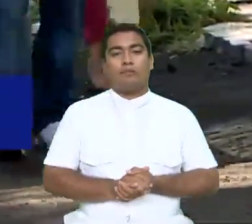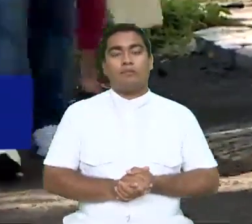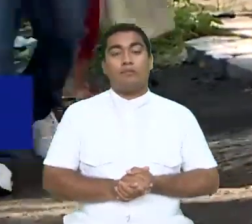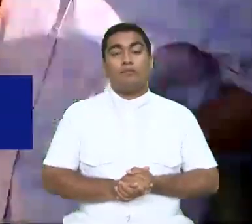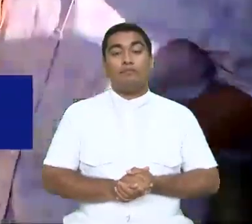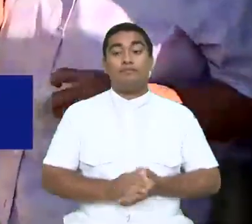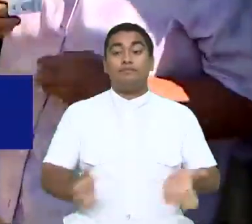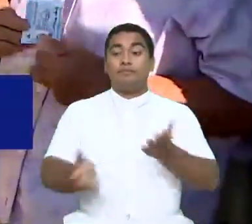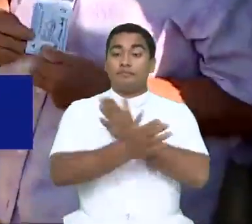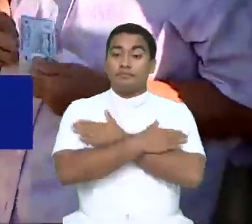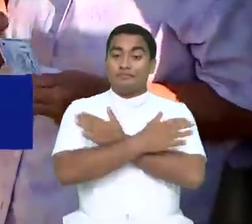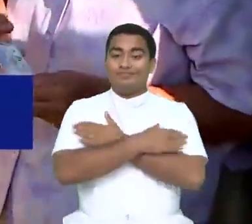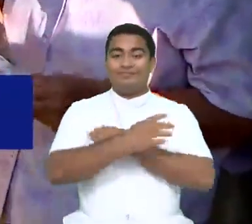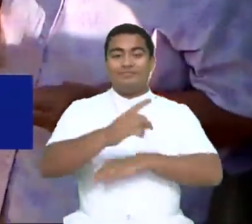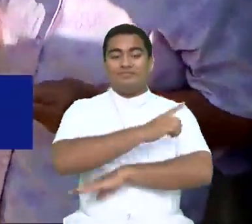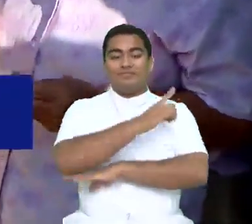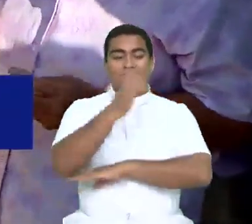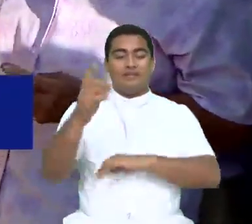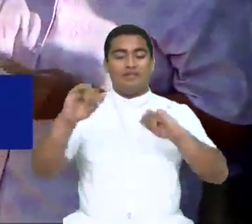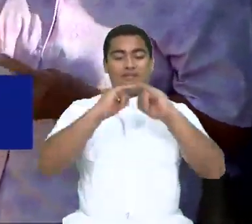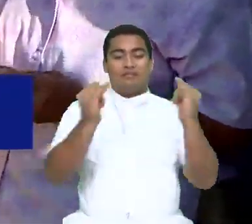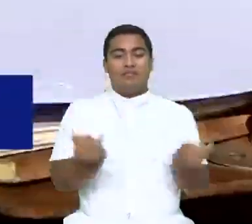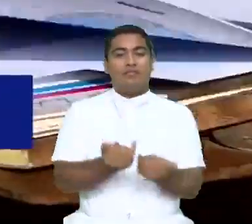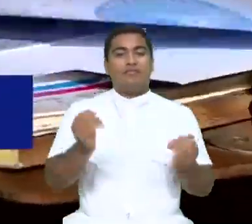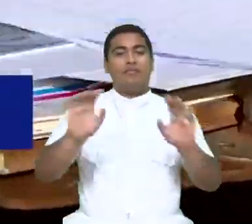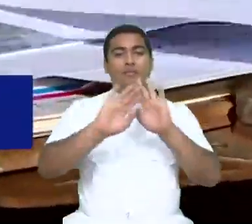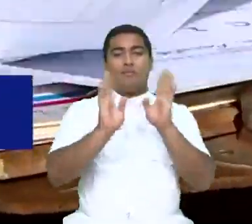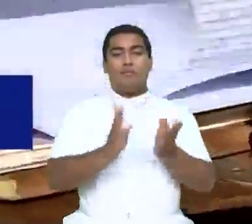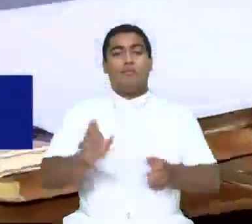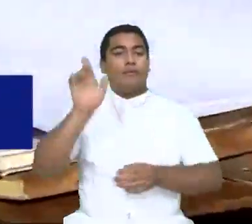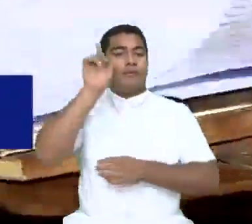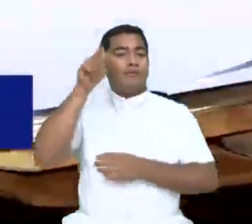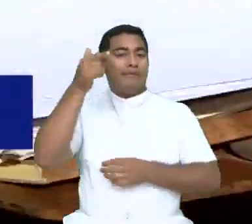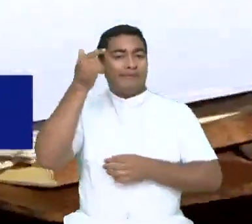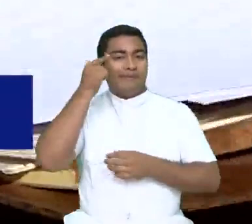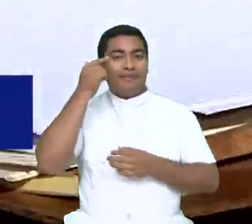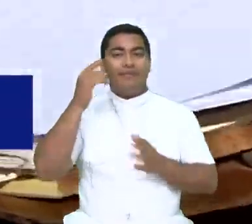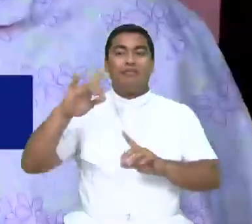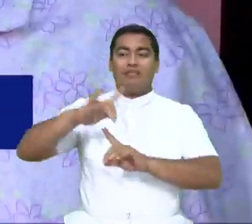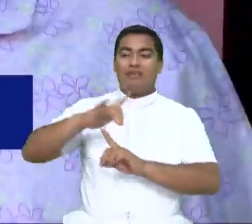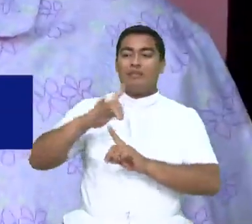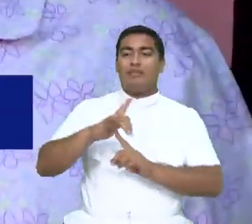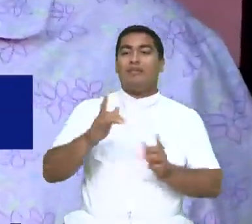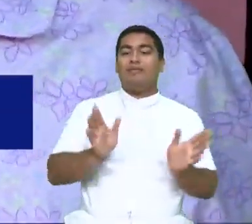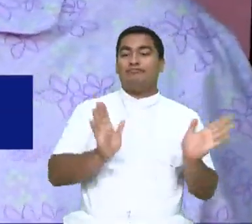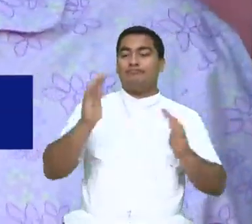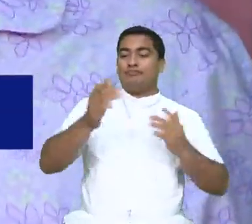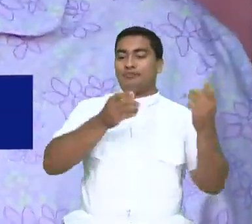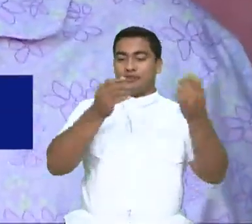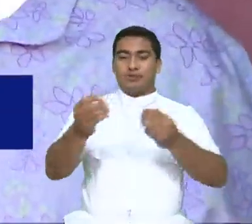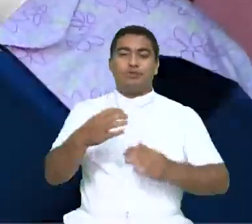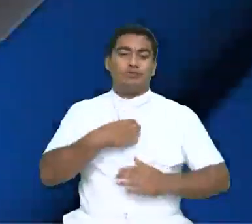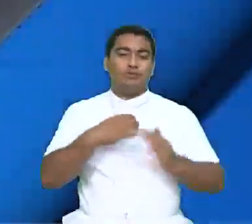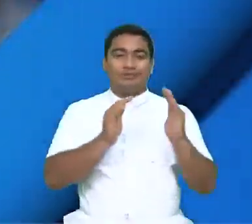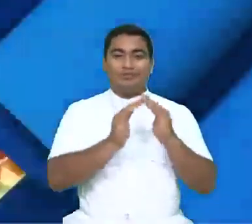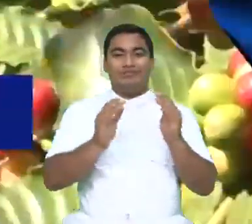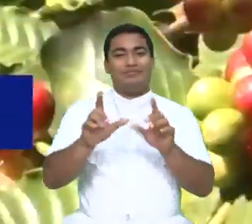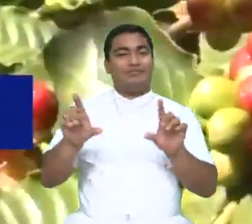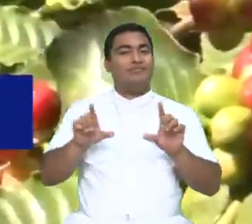En saludo al Día Internacional de la Mujer, gobierno entrega en Tipitapa títulos de propiedad.